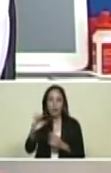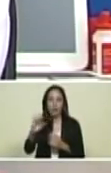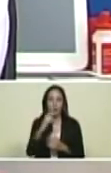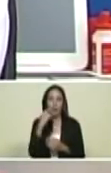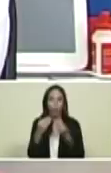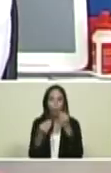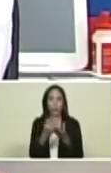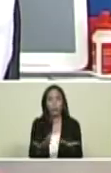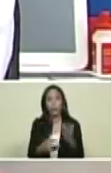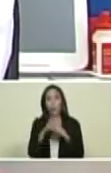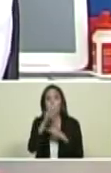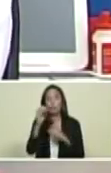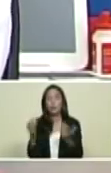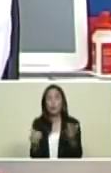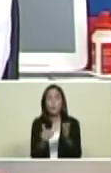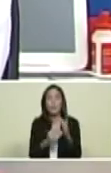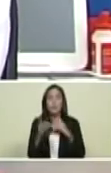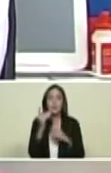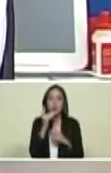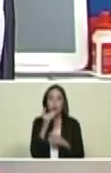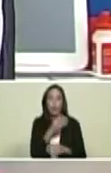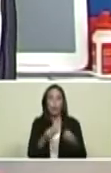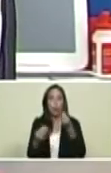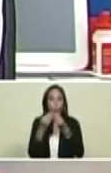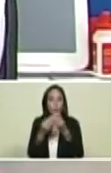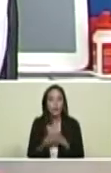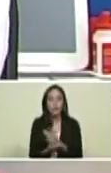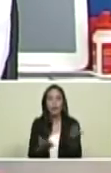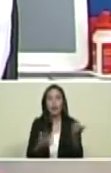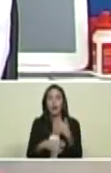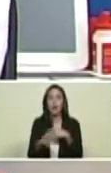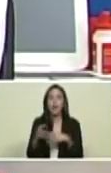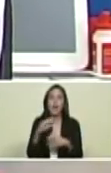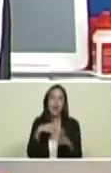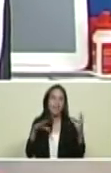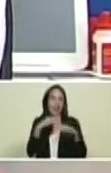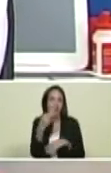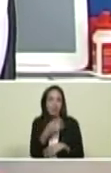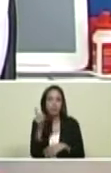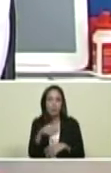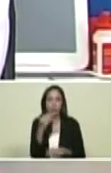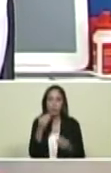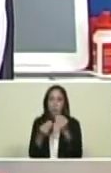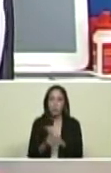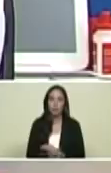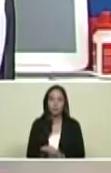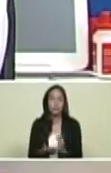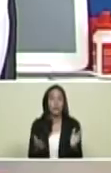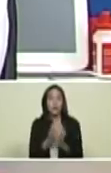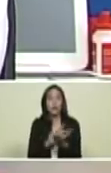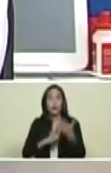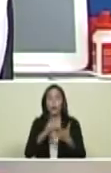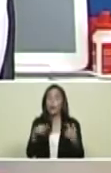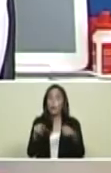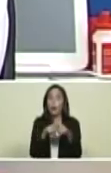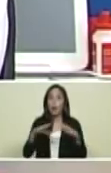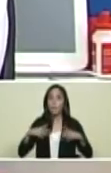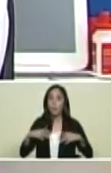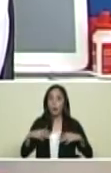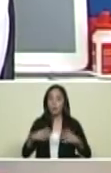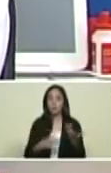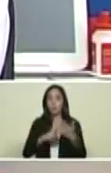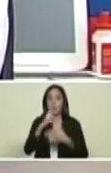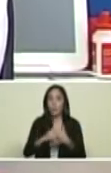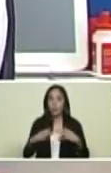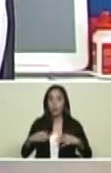se den 200.000 desayunos, 200.000 almuerzos y 200.000 meriendas durante todo este año, incluyendo el plan vacacional. Eso ha